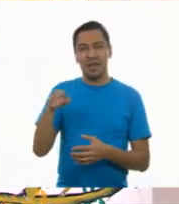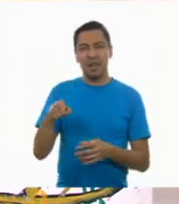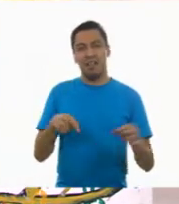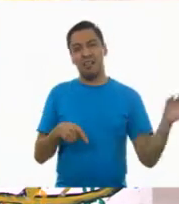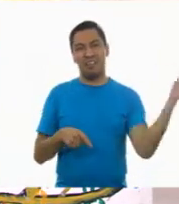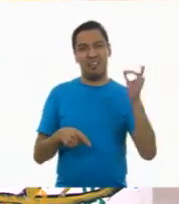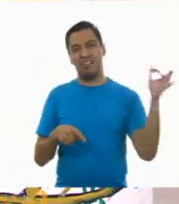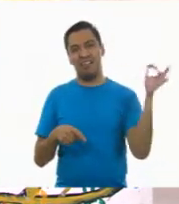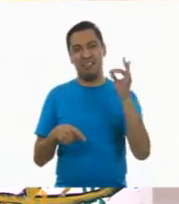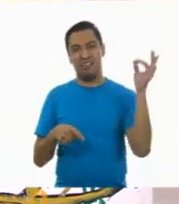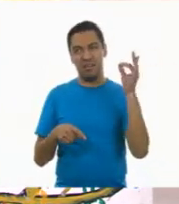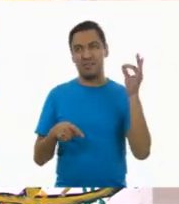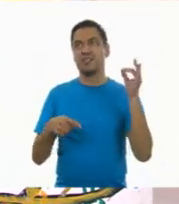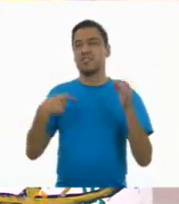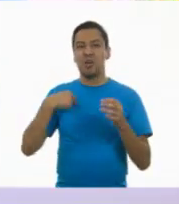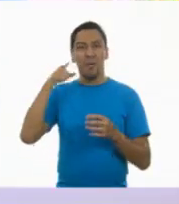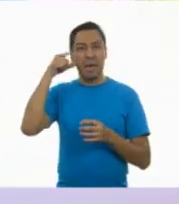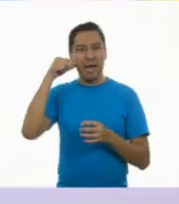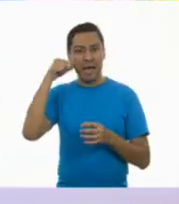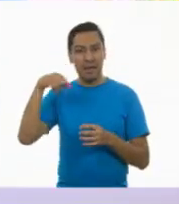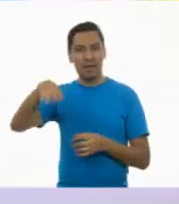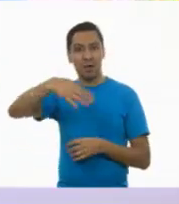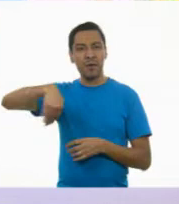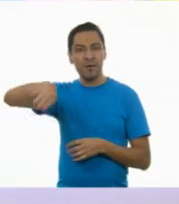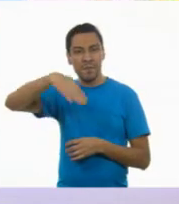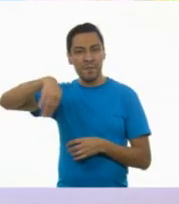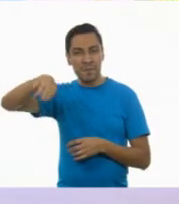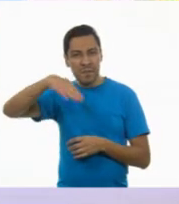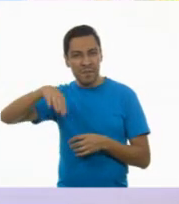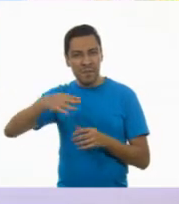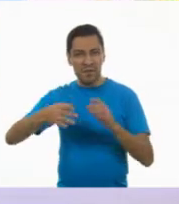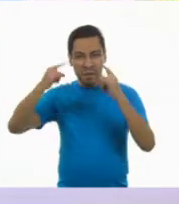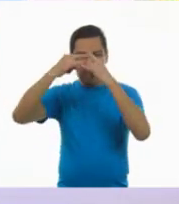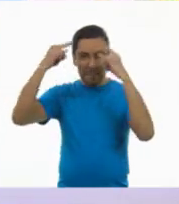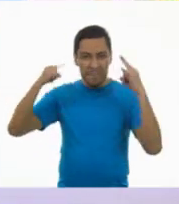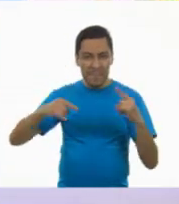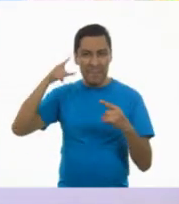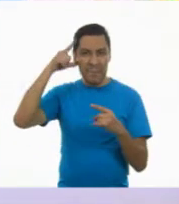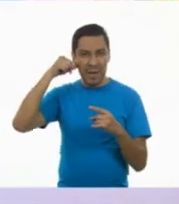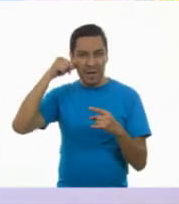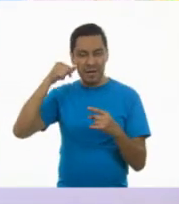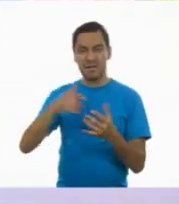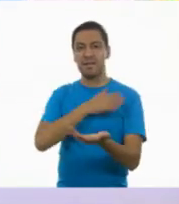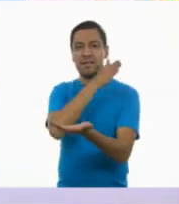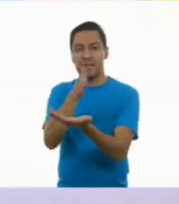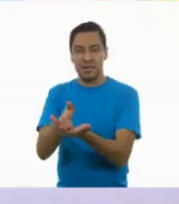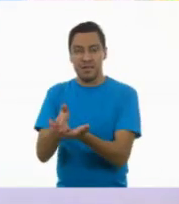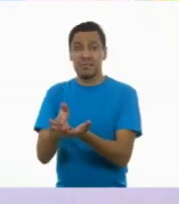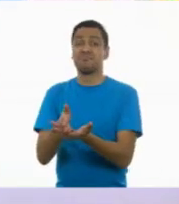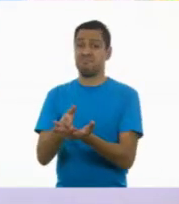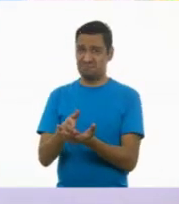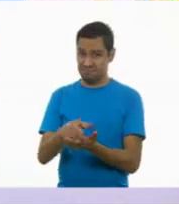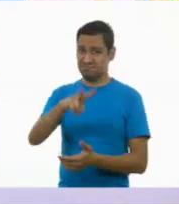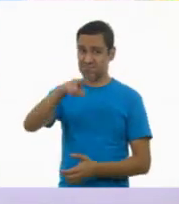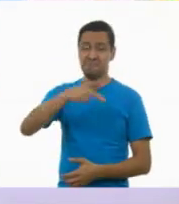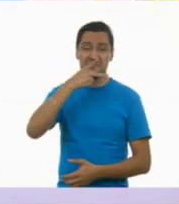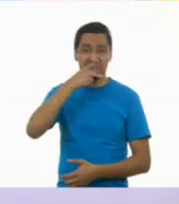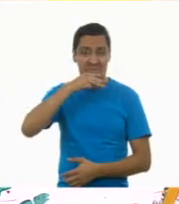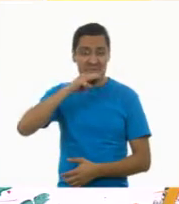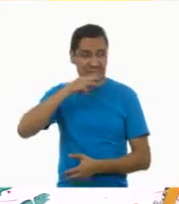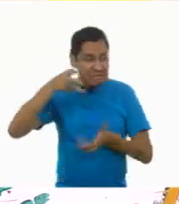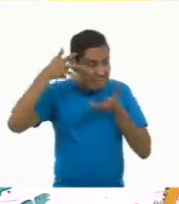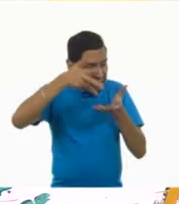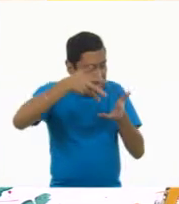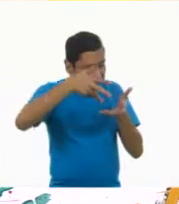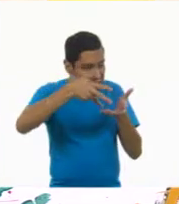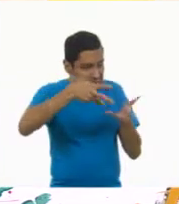por el deseo de ir al campamento con sus amigas. Así es. Sí, si sus papás se enteran, pues la van a regañar muchísimo. Sí. Y corre